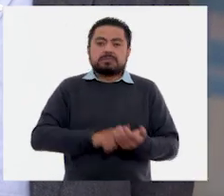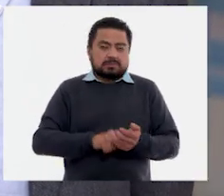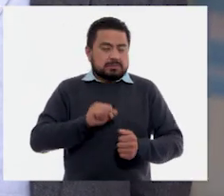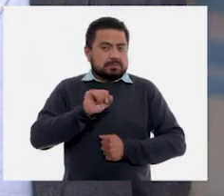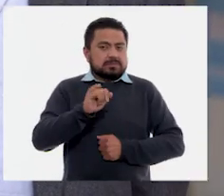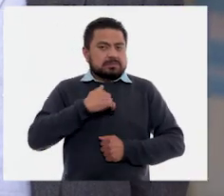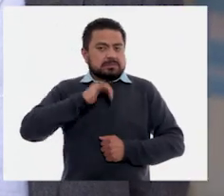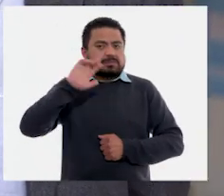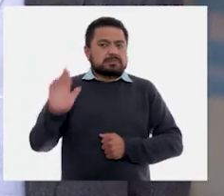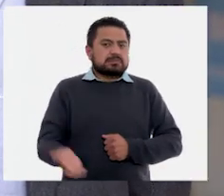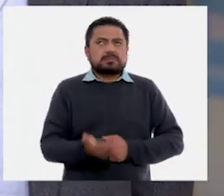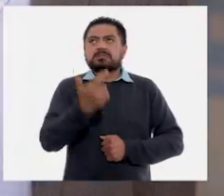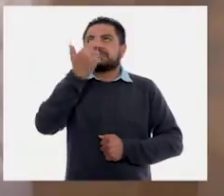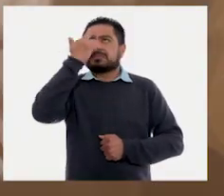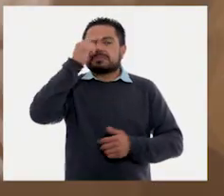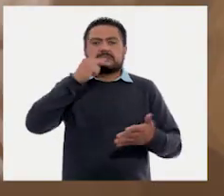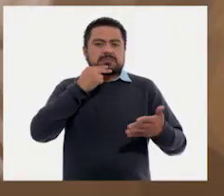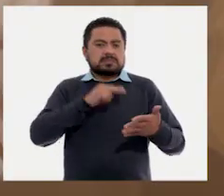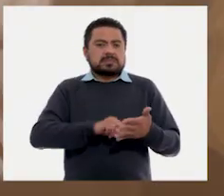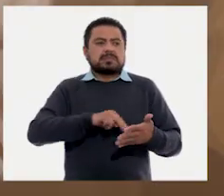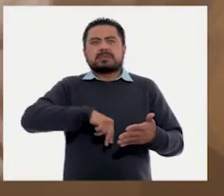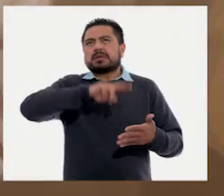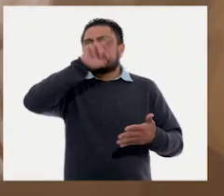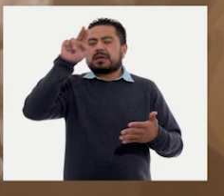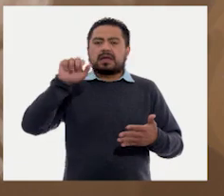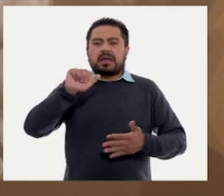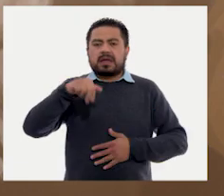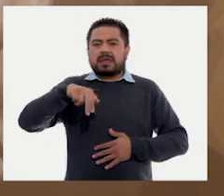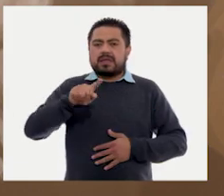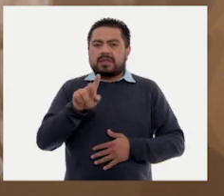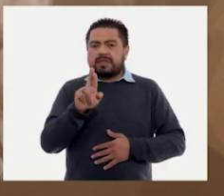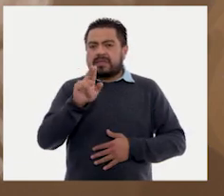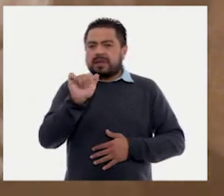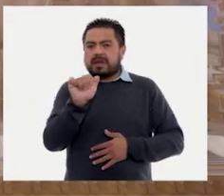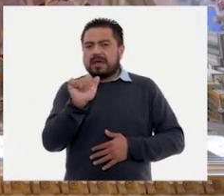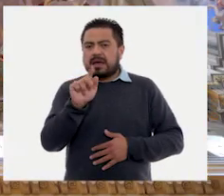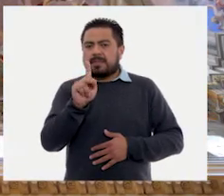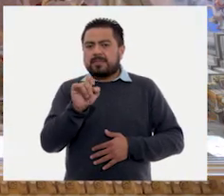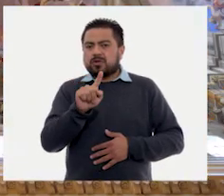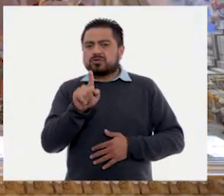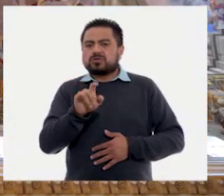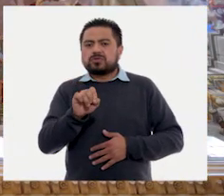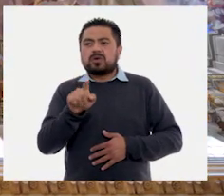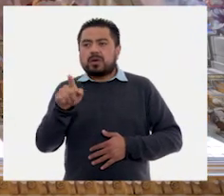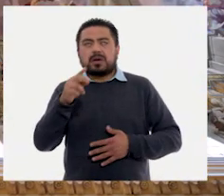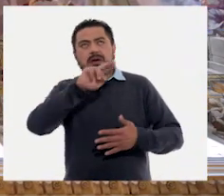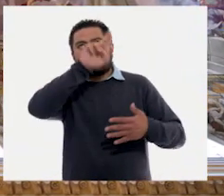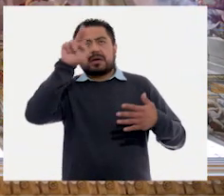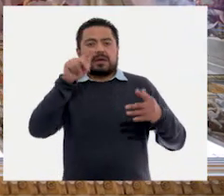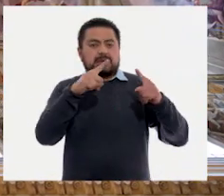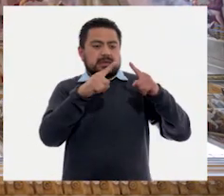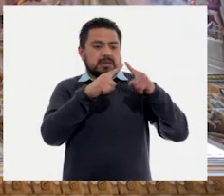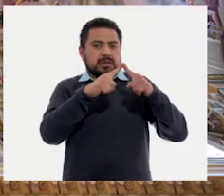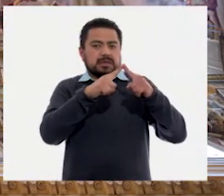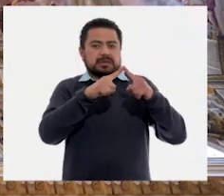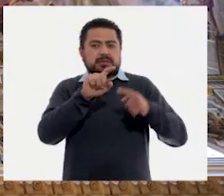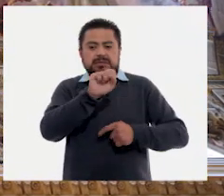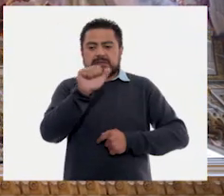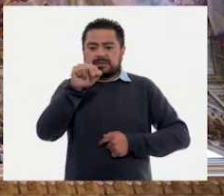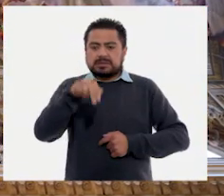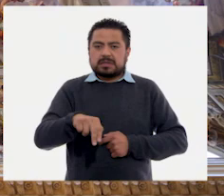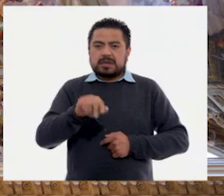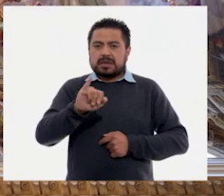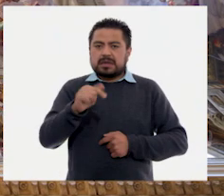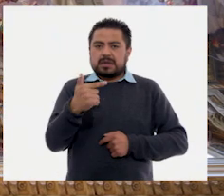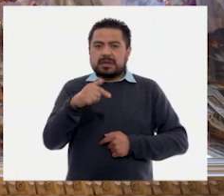me recuerda este pintor Andrea Pozzo, que pintó una iglesia San Ignacio de Loyola